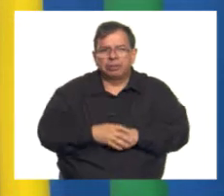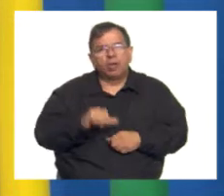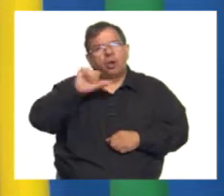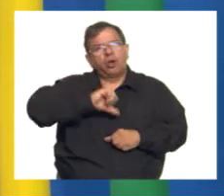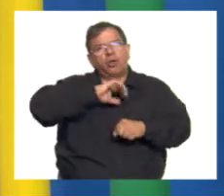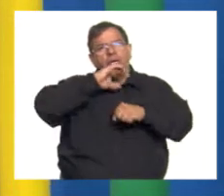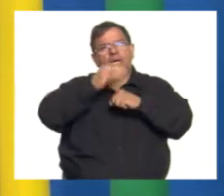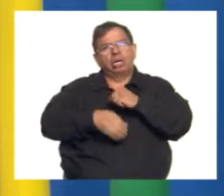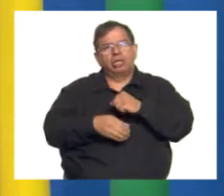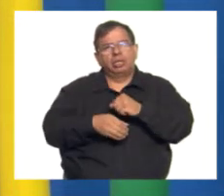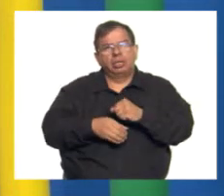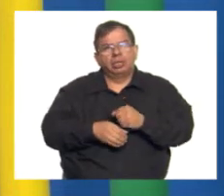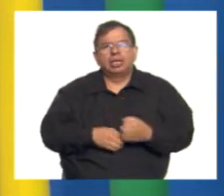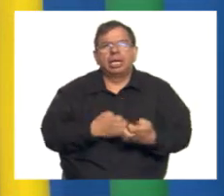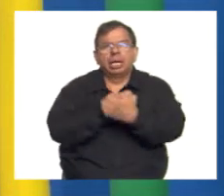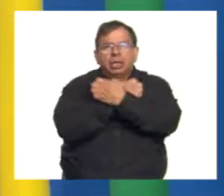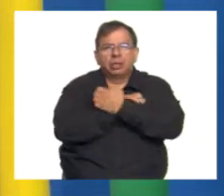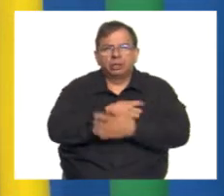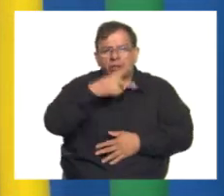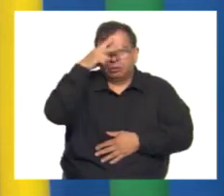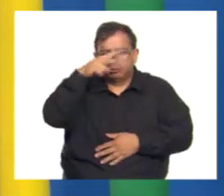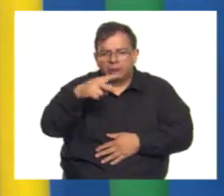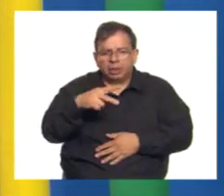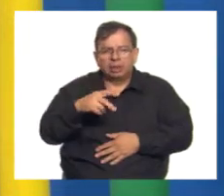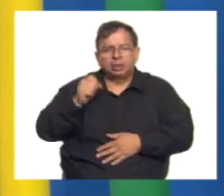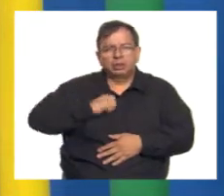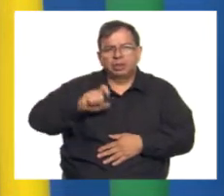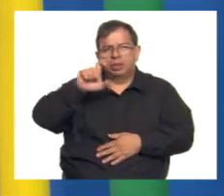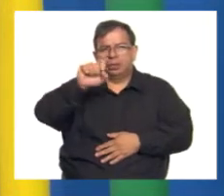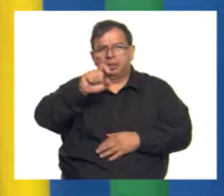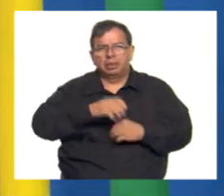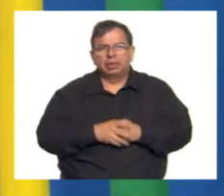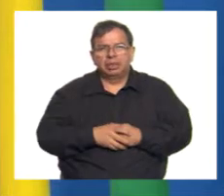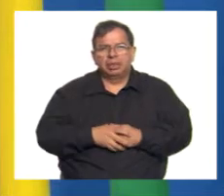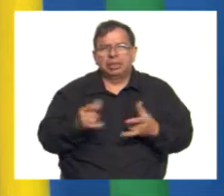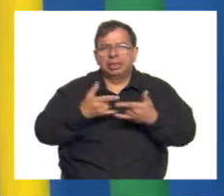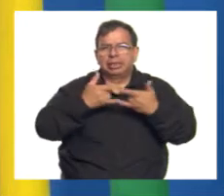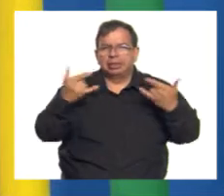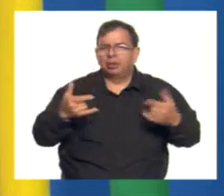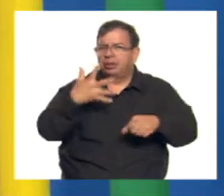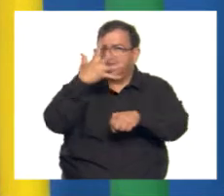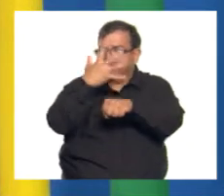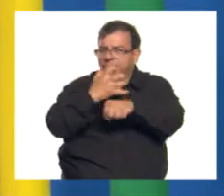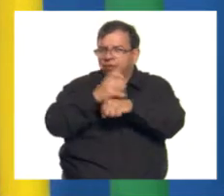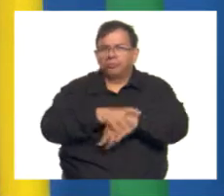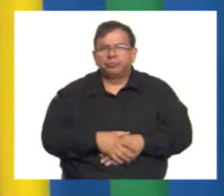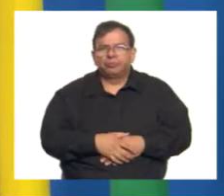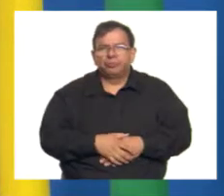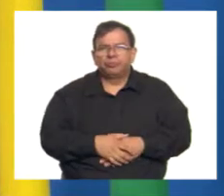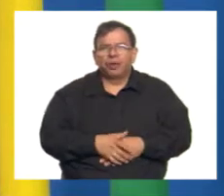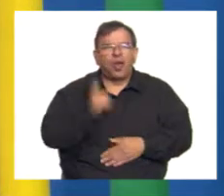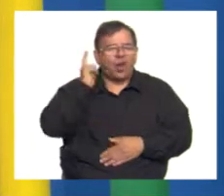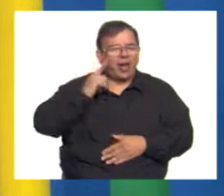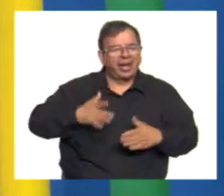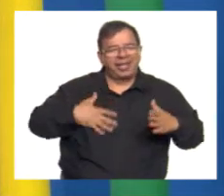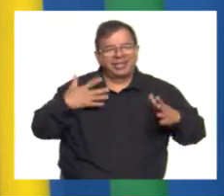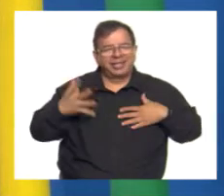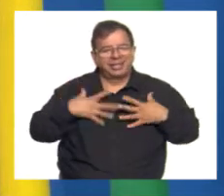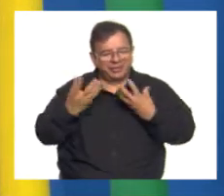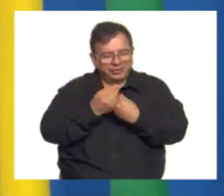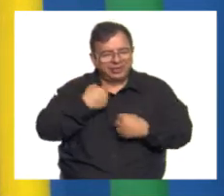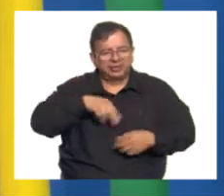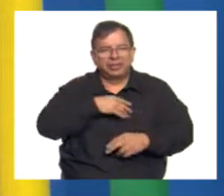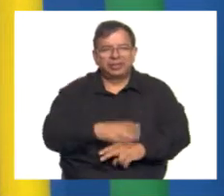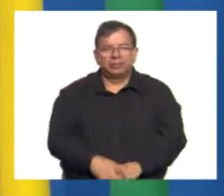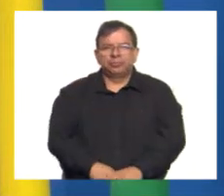hemos terminado con la educación en México durante el siglo XX, de historia de 5º grado, y espero lo hayan disfrutado tanto como